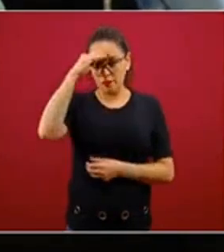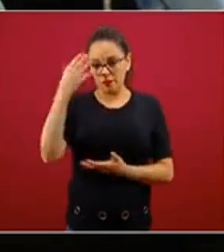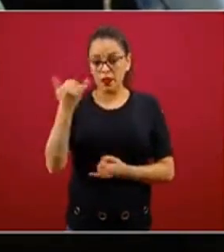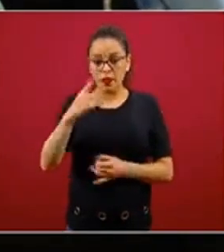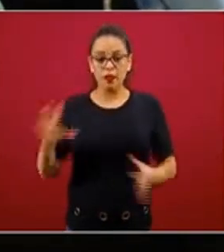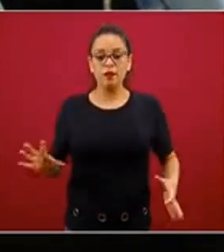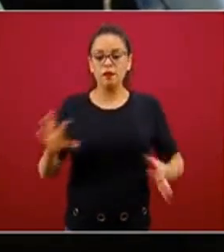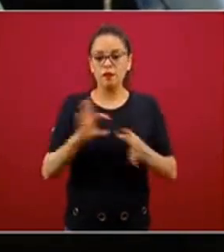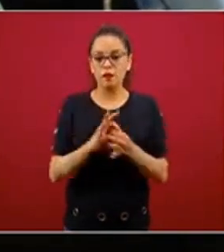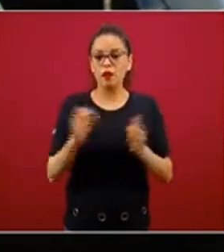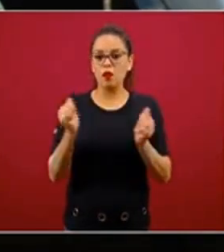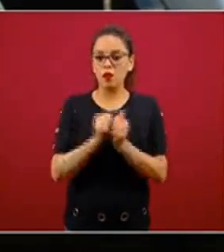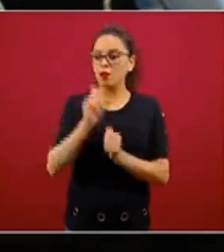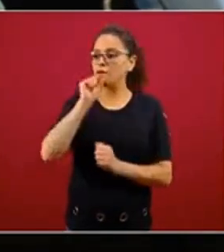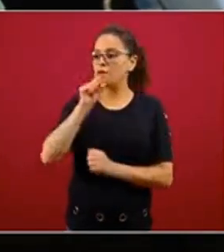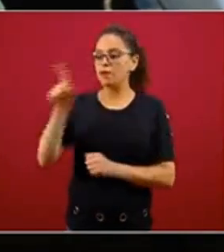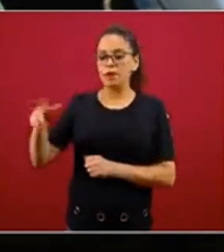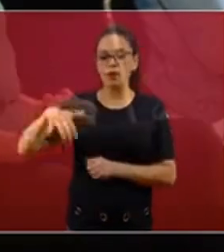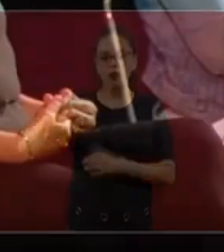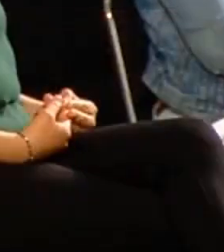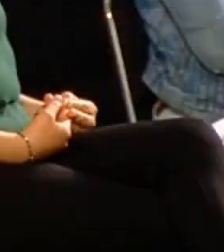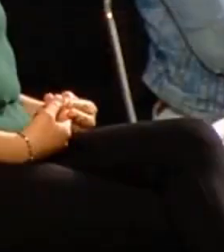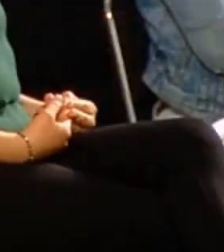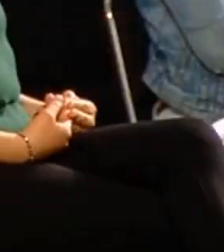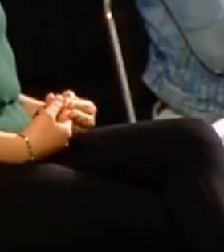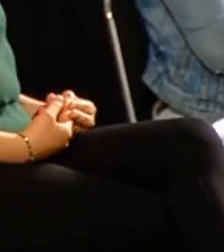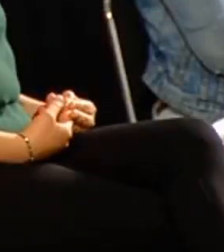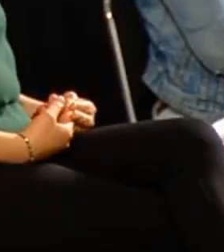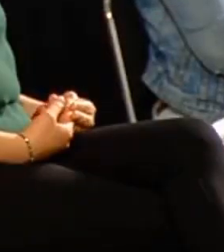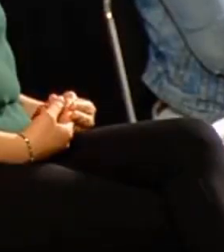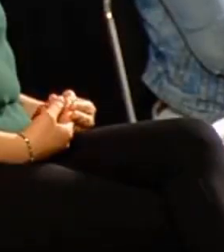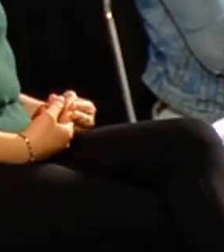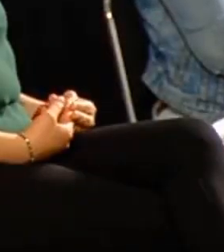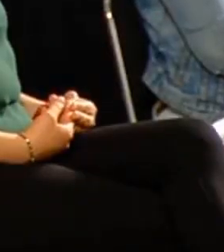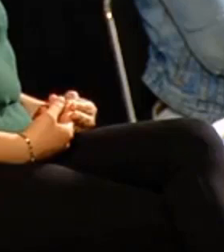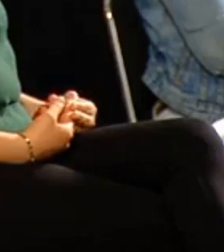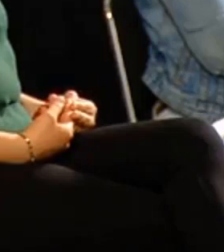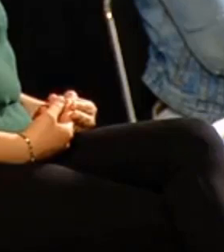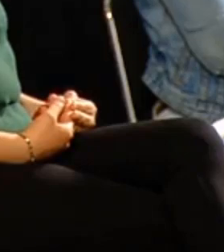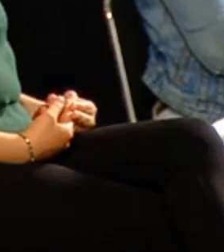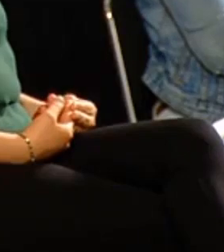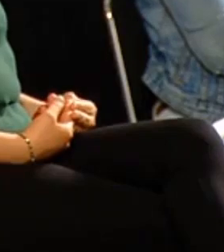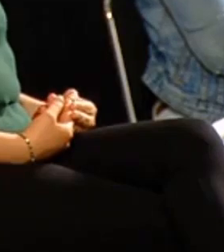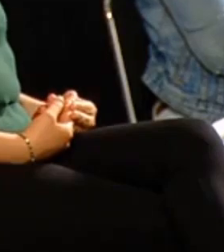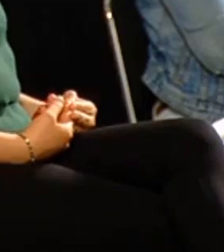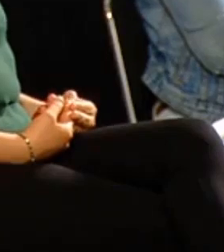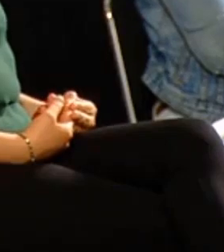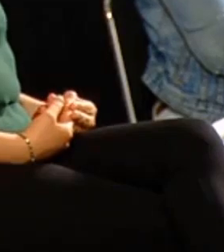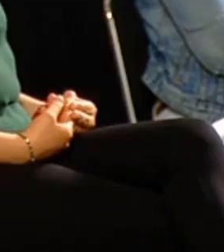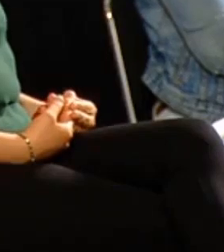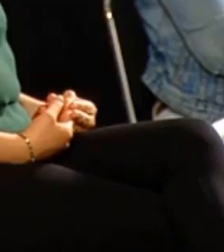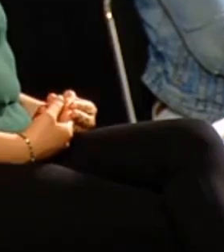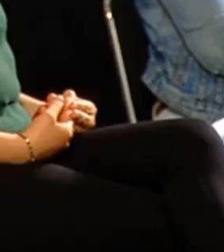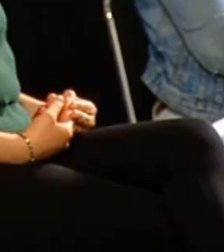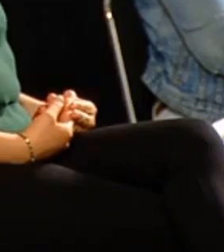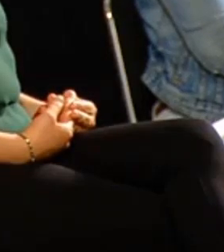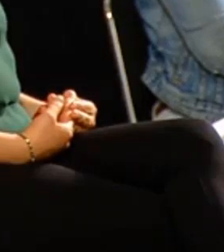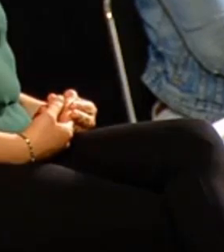explicar el doctor Alcocer. Y una más, debido a la tormenta de citoquinas que se desencadena, ¿es seguro